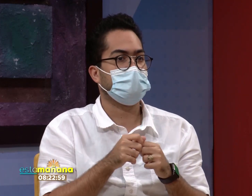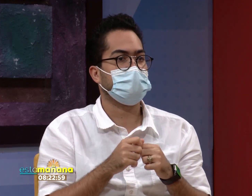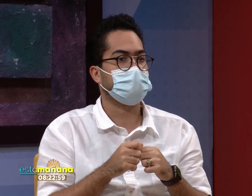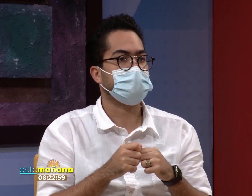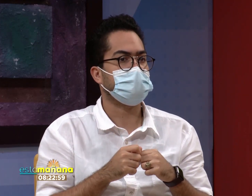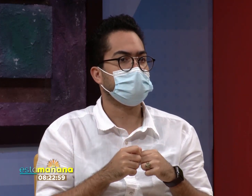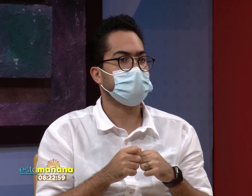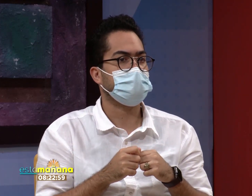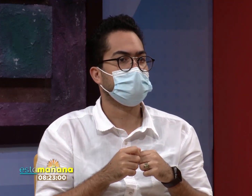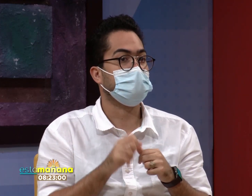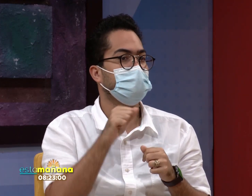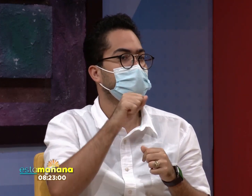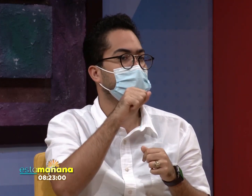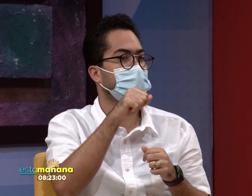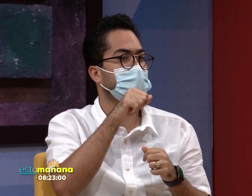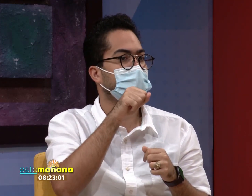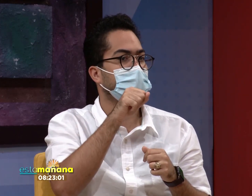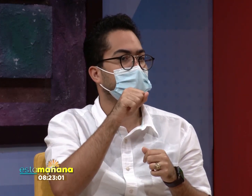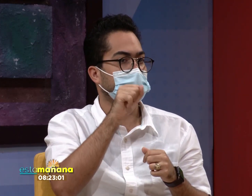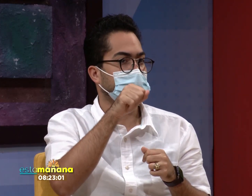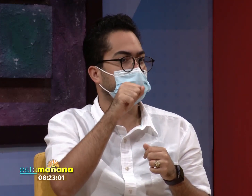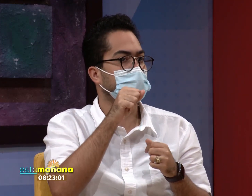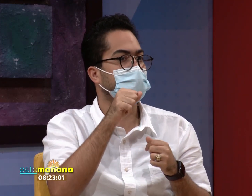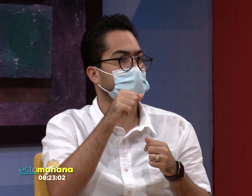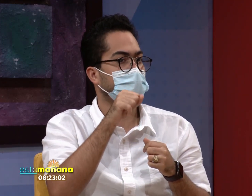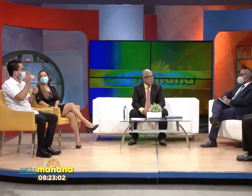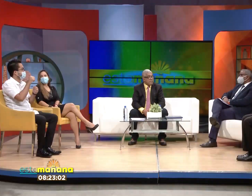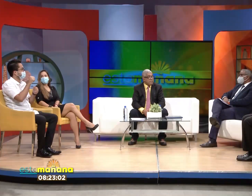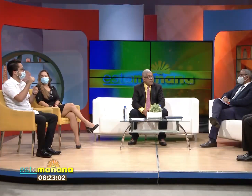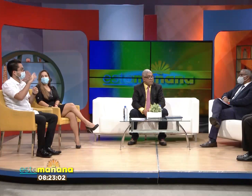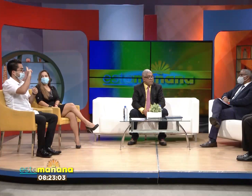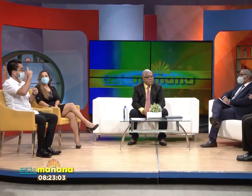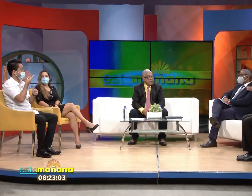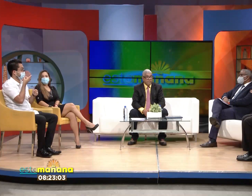¿cuántas personas? ¿Cuál es el universo de personas sordas?